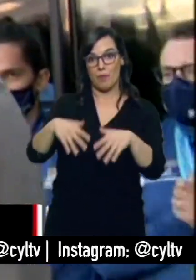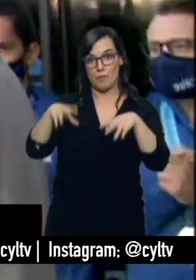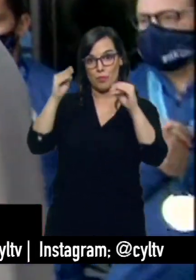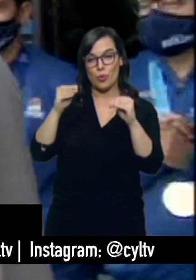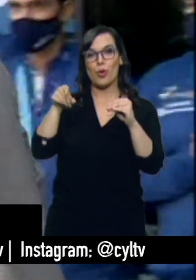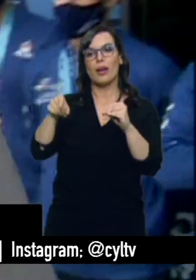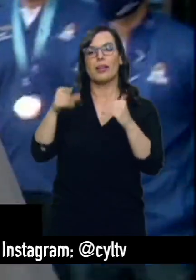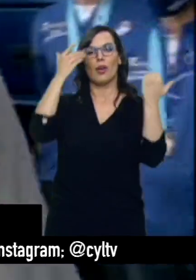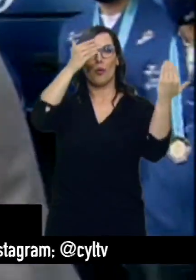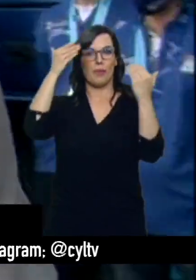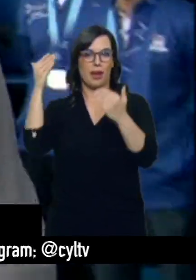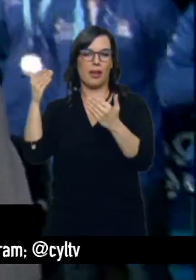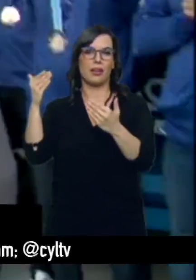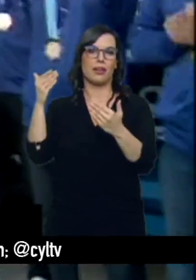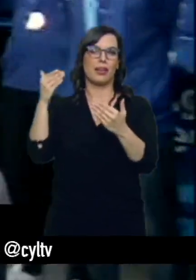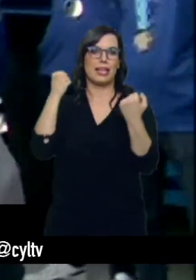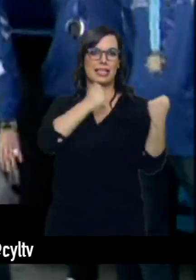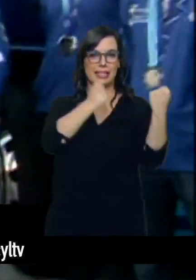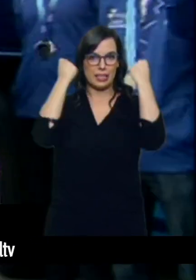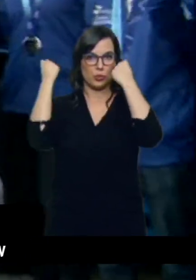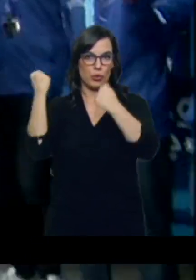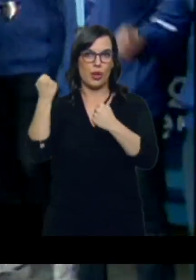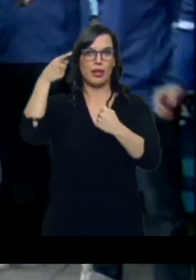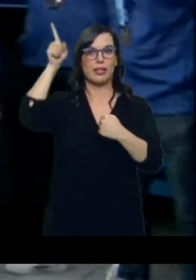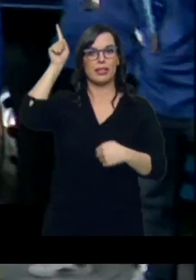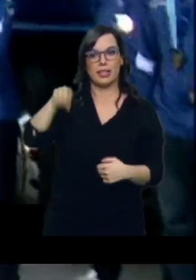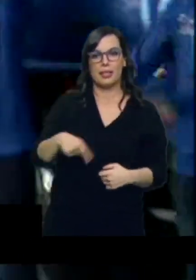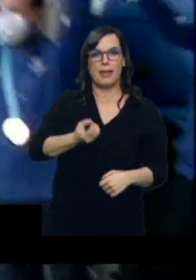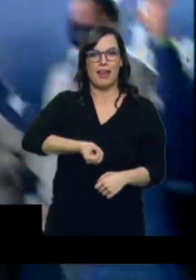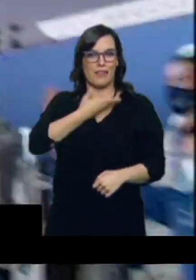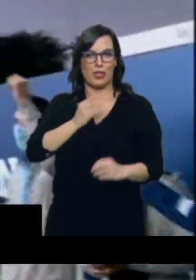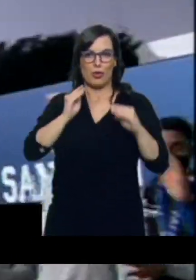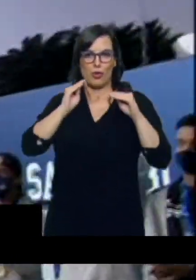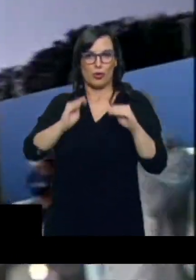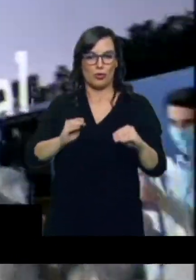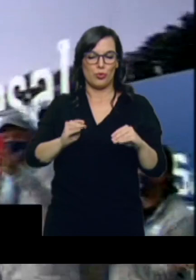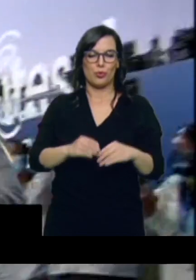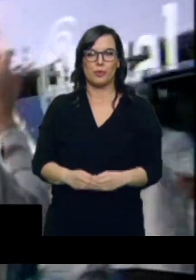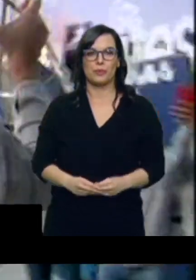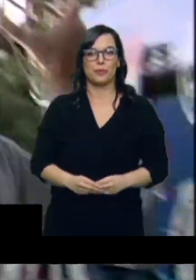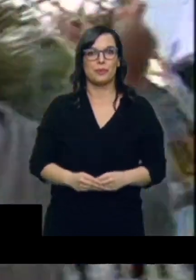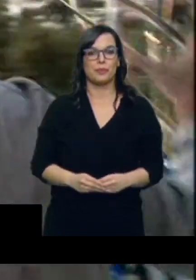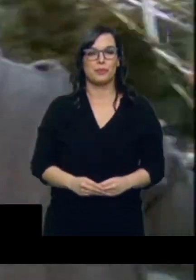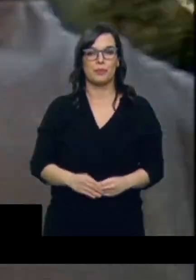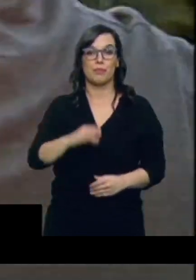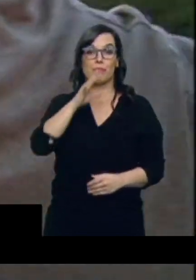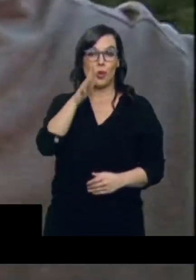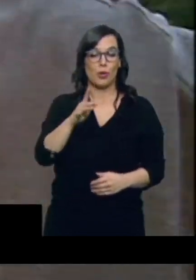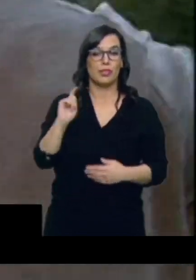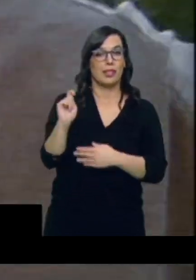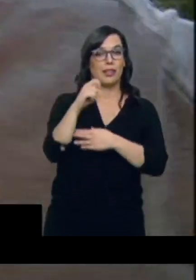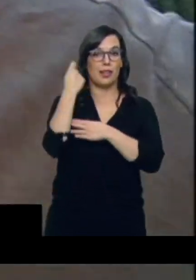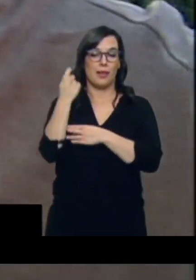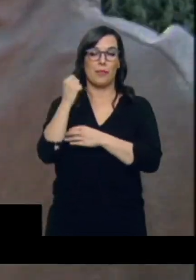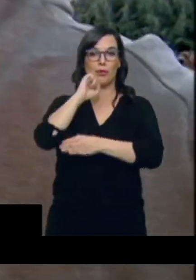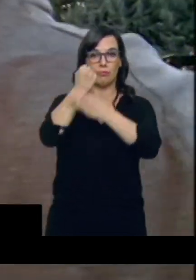han recibido el homenaje institucional y de la incombustible afición, tras proclamarse campeones de la